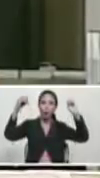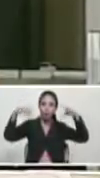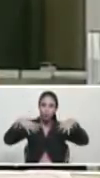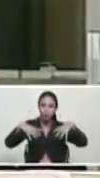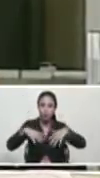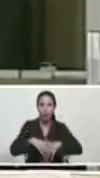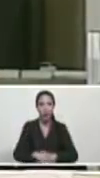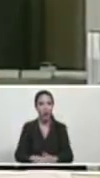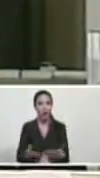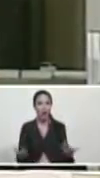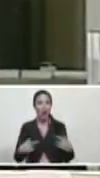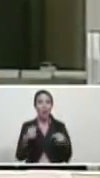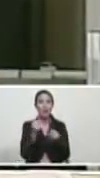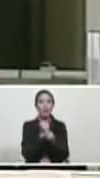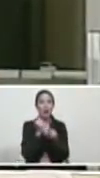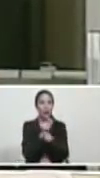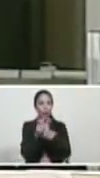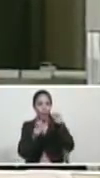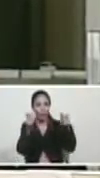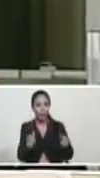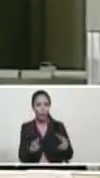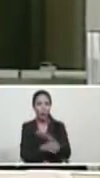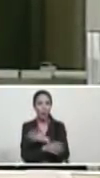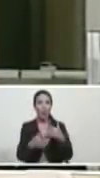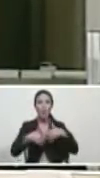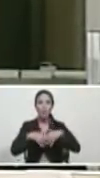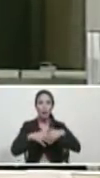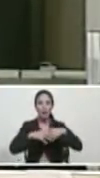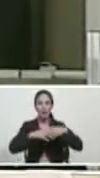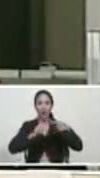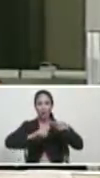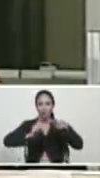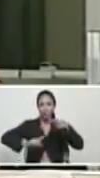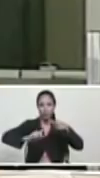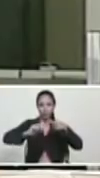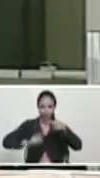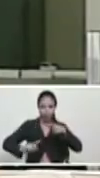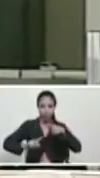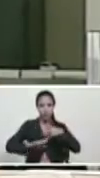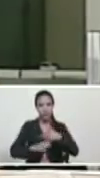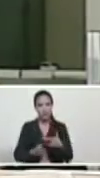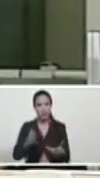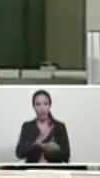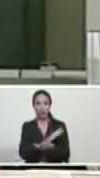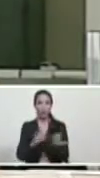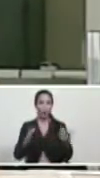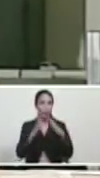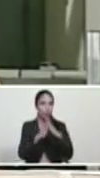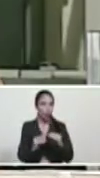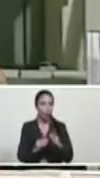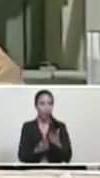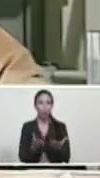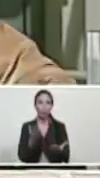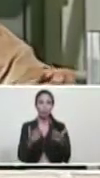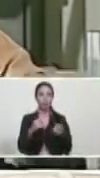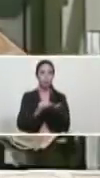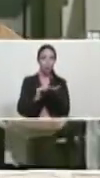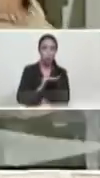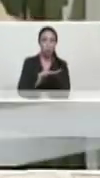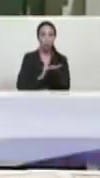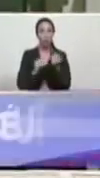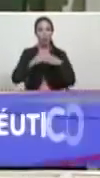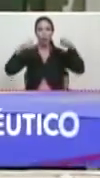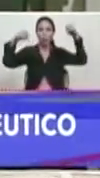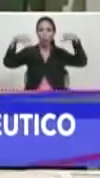Gracias a los trabajadores de Corpoelec. No pudieron con el golpe eléctrico. Lanzamos nuestro contragolpe eléctrico y